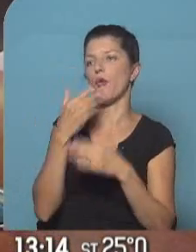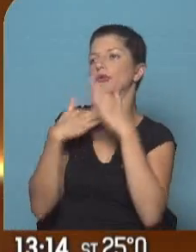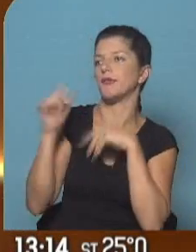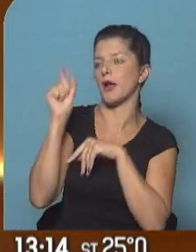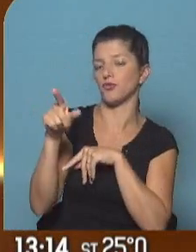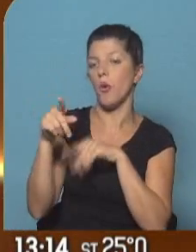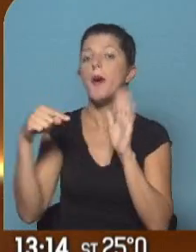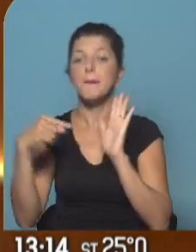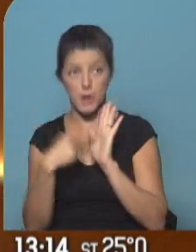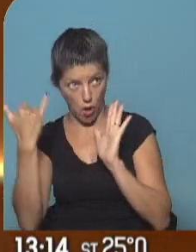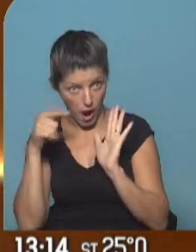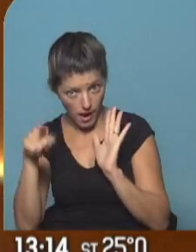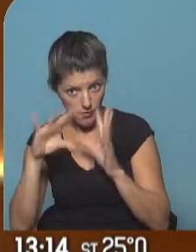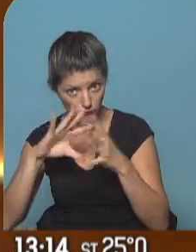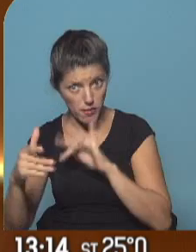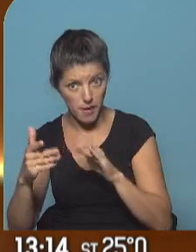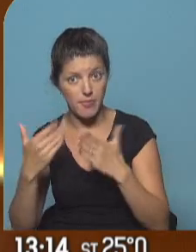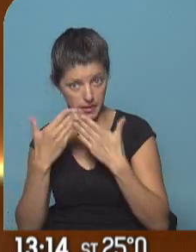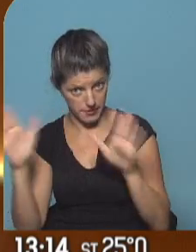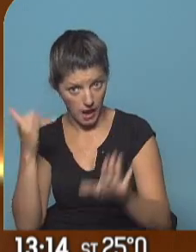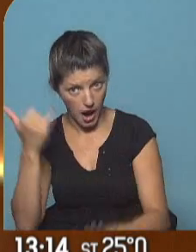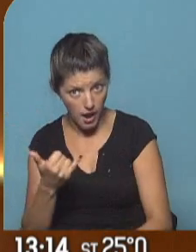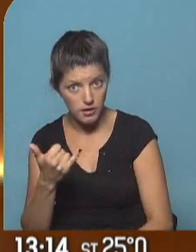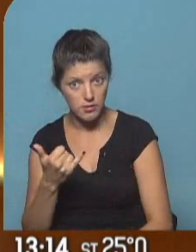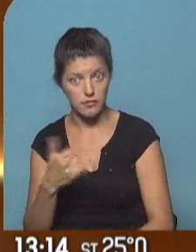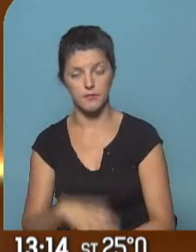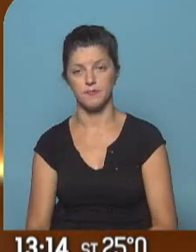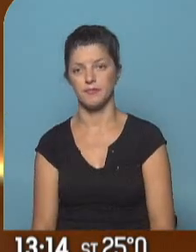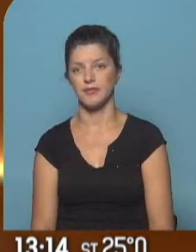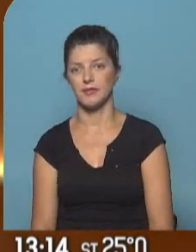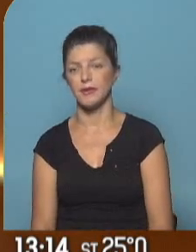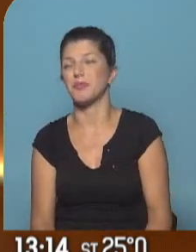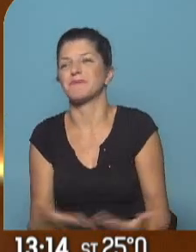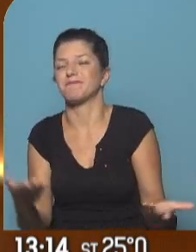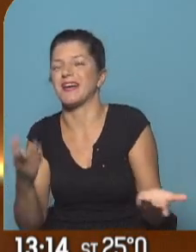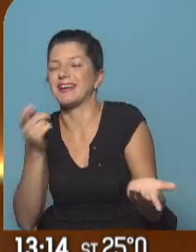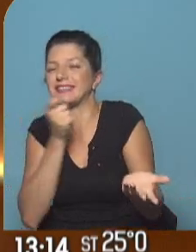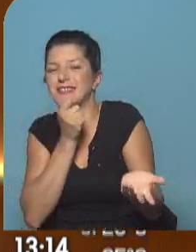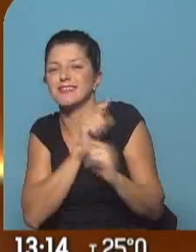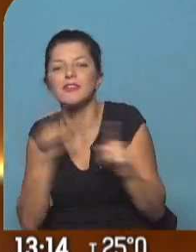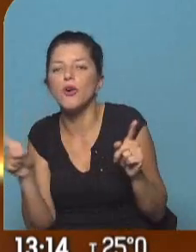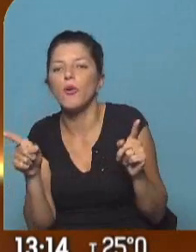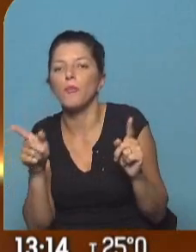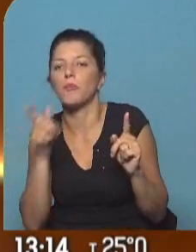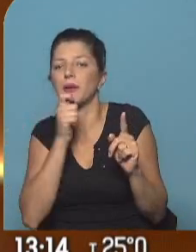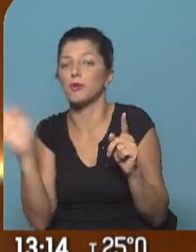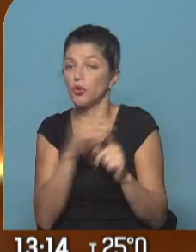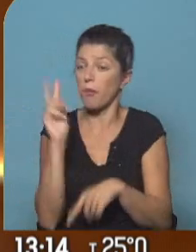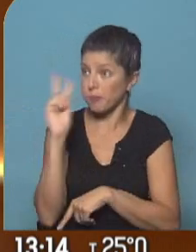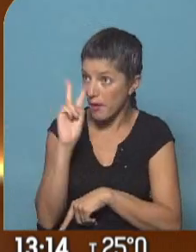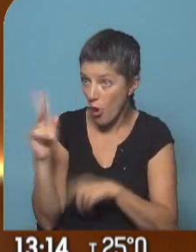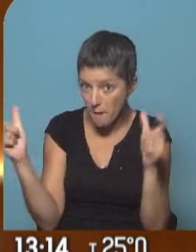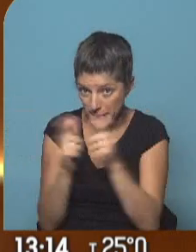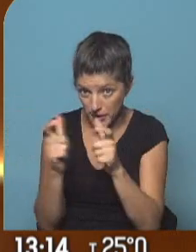canales de libertad en Irán, de por sí, porque si no, realmente no saldrían las películas que todos vemos de Irán, que algunas